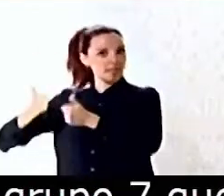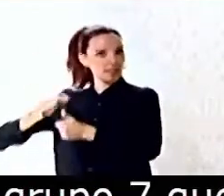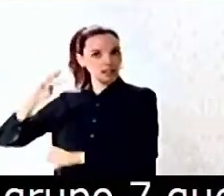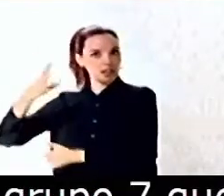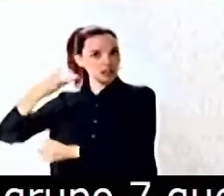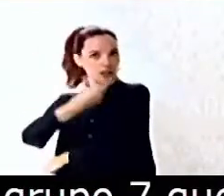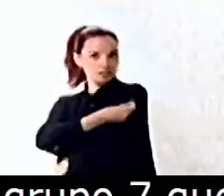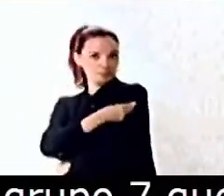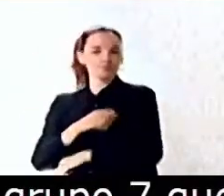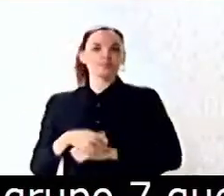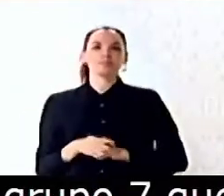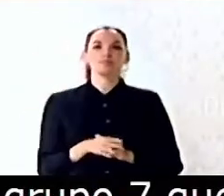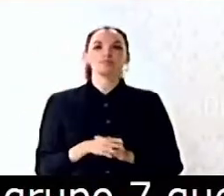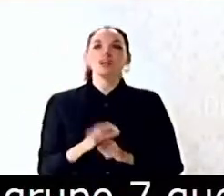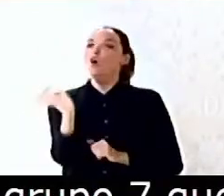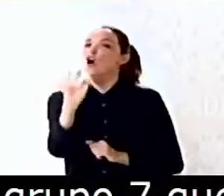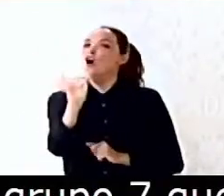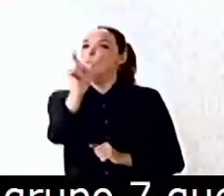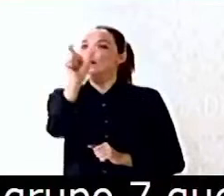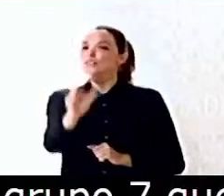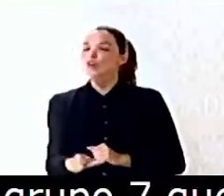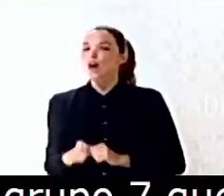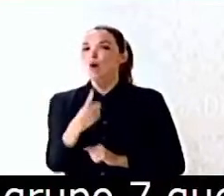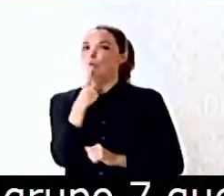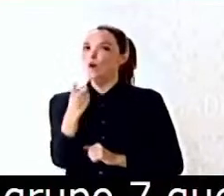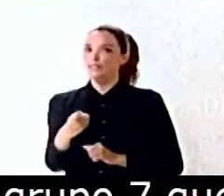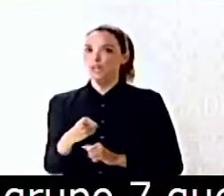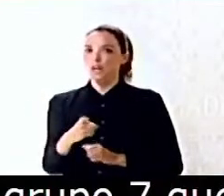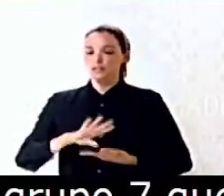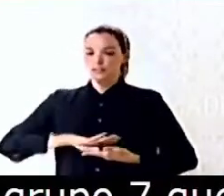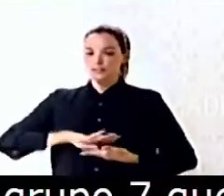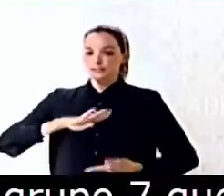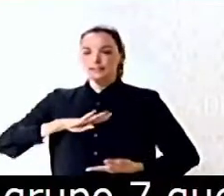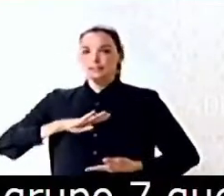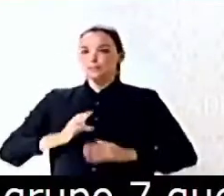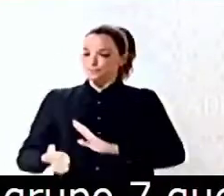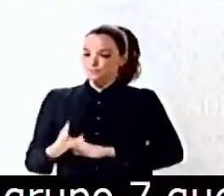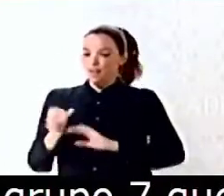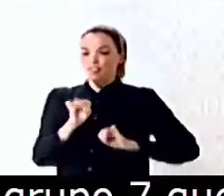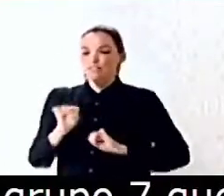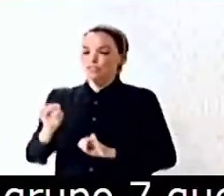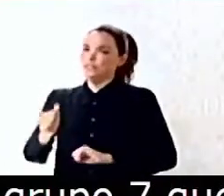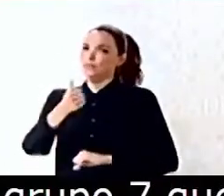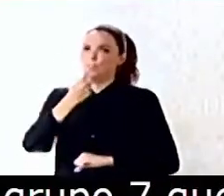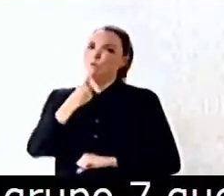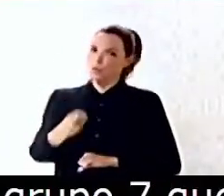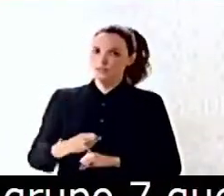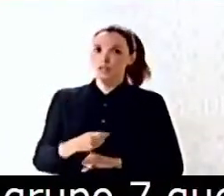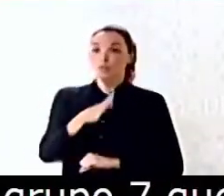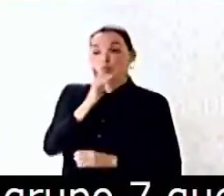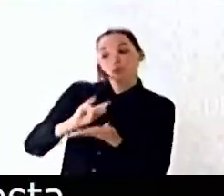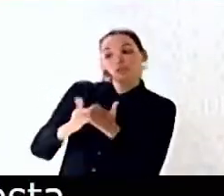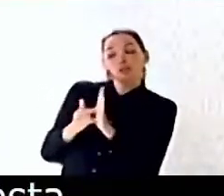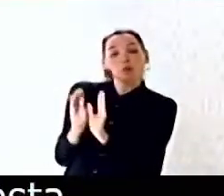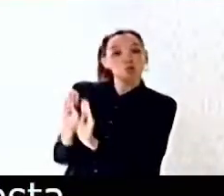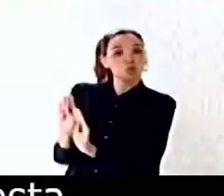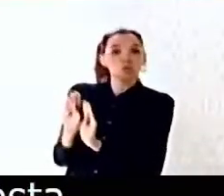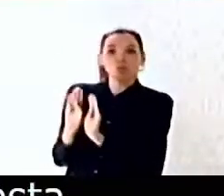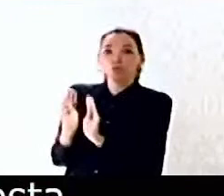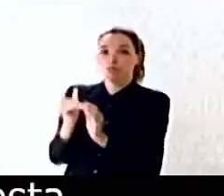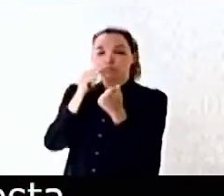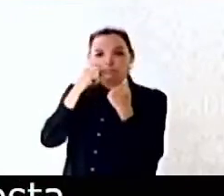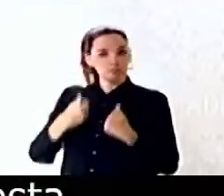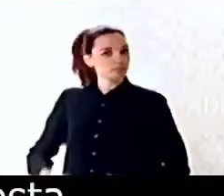aquellas personas que le cuesta más desarrollar la inmunidad, pues porque su sistema inmunitario, como el resto de su